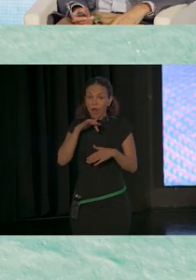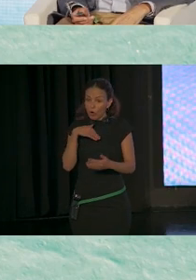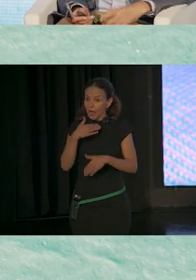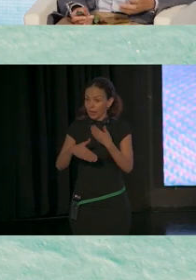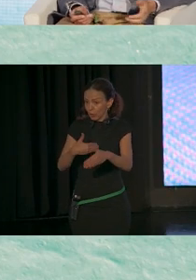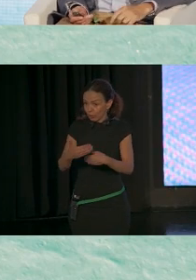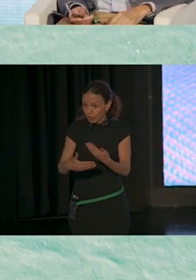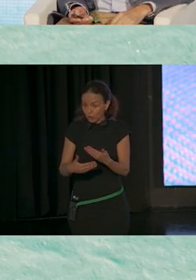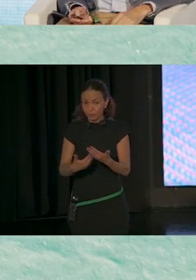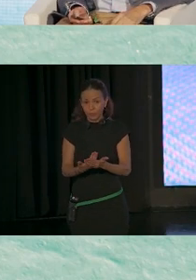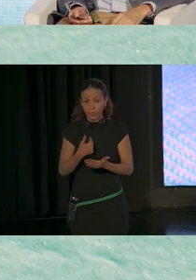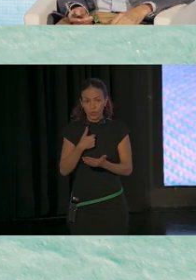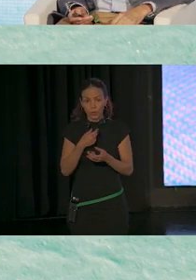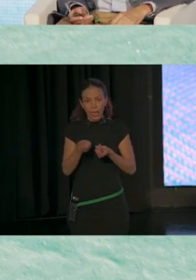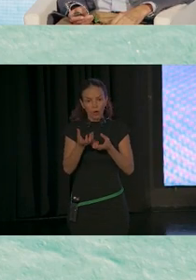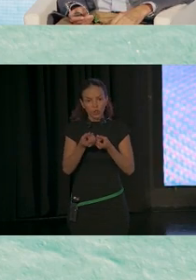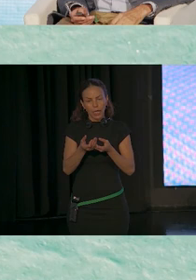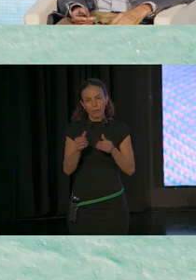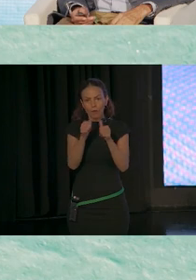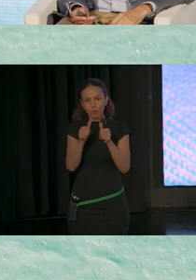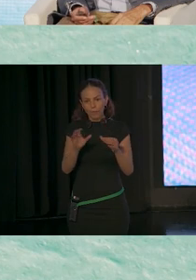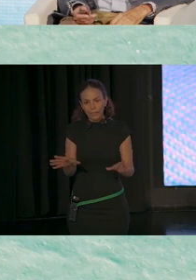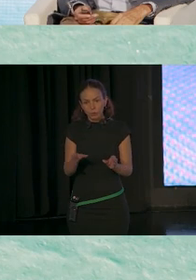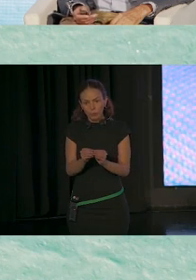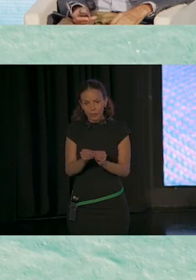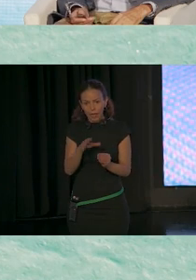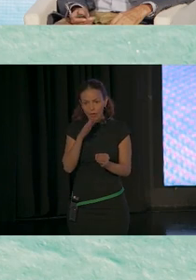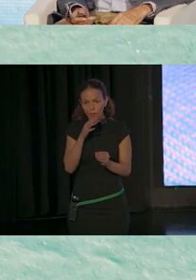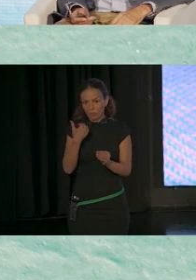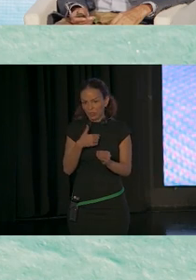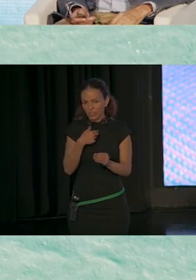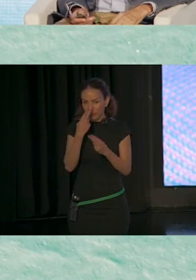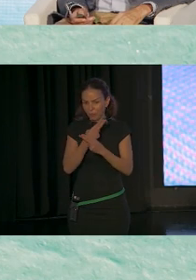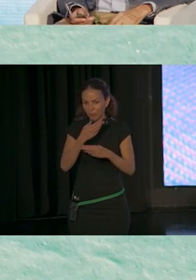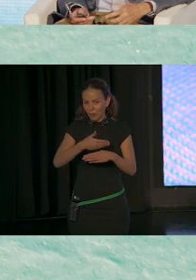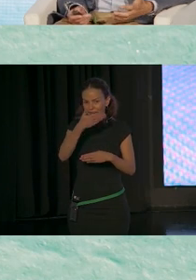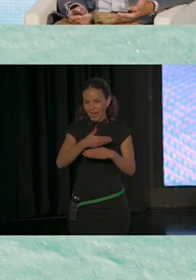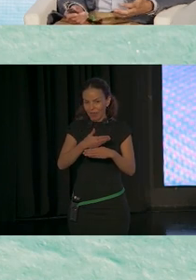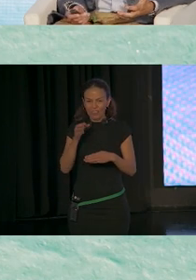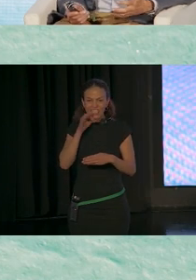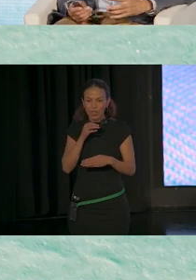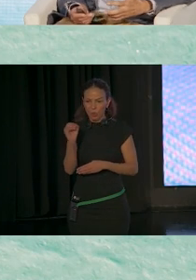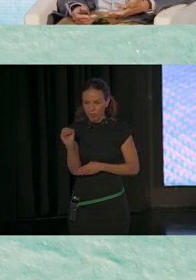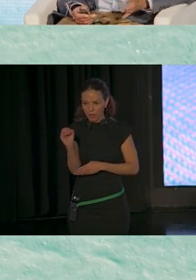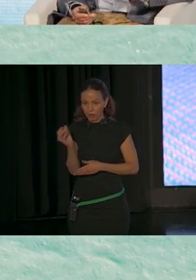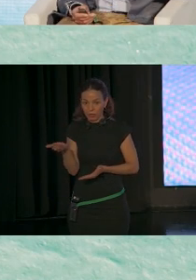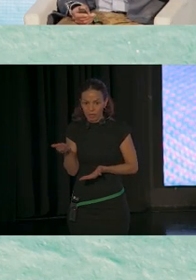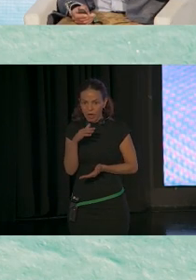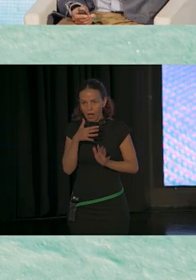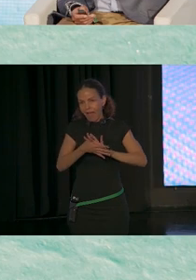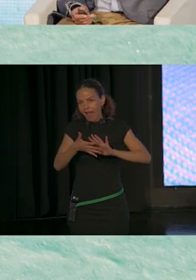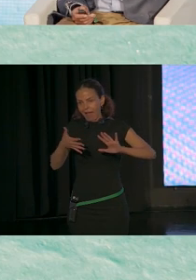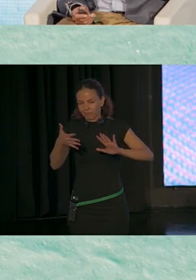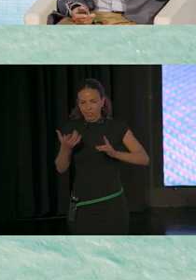y bueno, voy a contaros ahora de manera muy resumida porque está publicado en Siglo Cero, yo creo que no conviene alargarlo mucho, pero